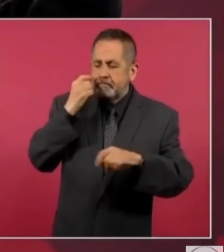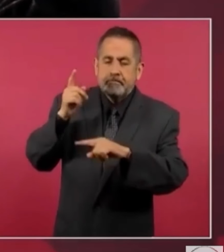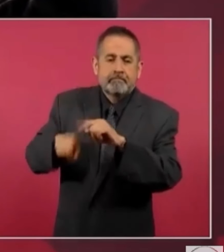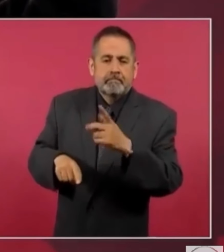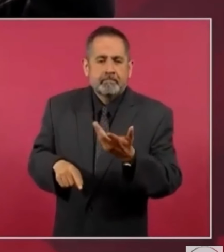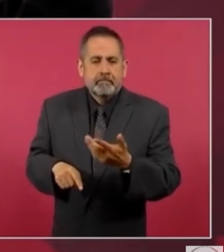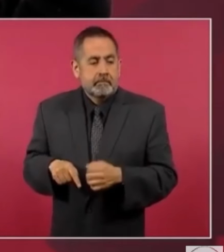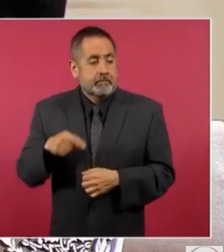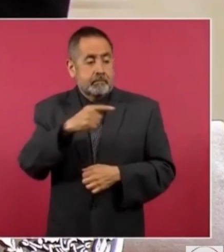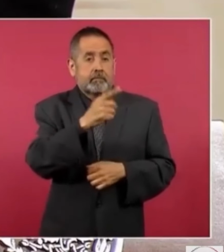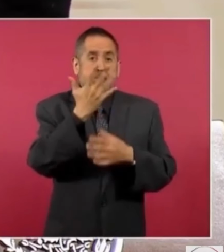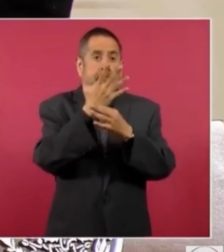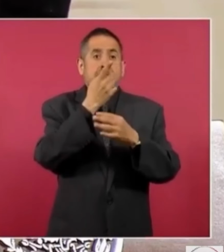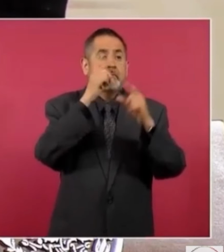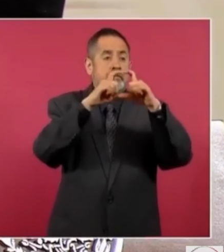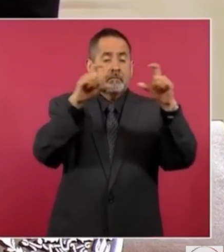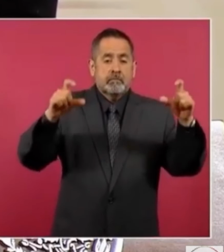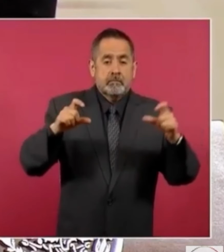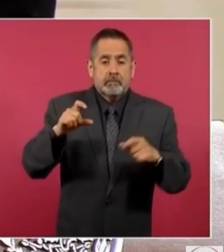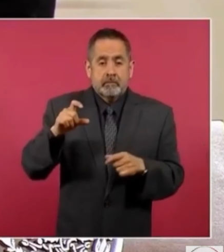Sufragio efectivo.